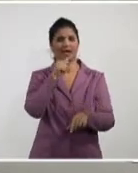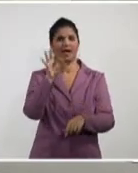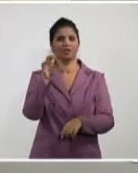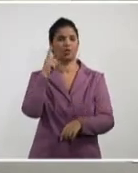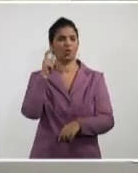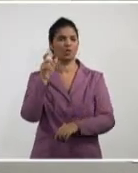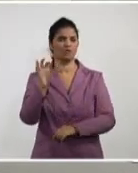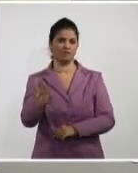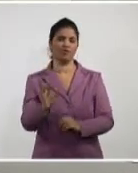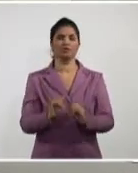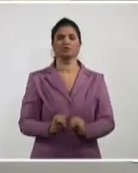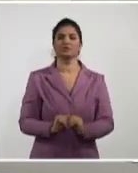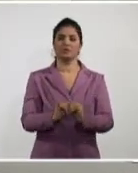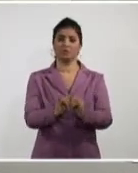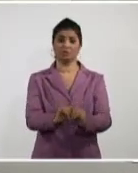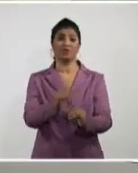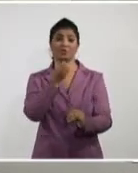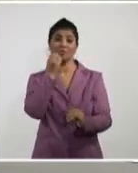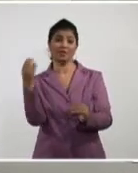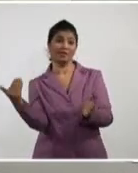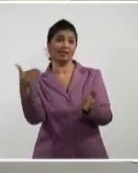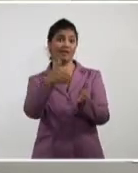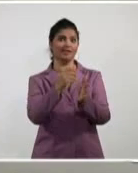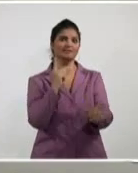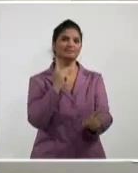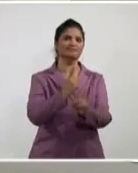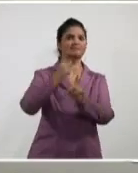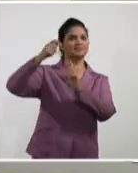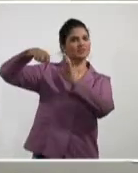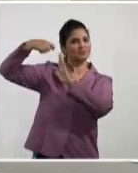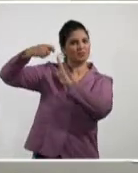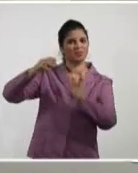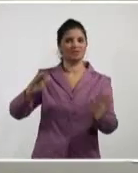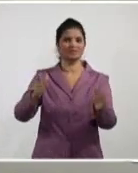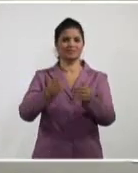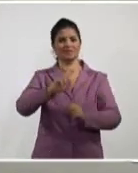invitación a que despida el año acompañado de esta excelente propuesta, concluyen las culturales. Muy buenas tardes.